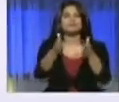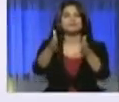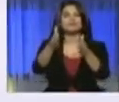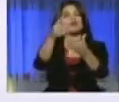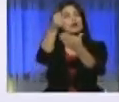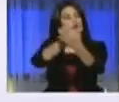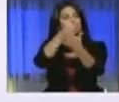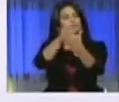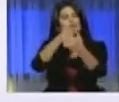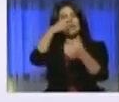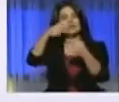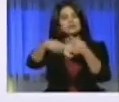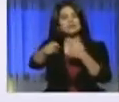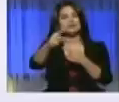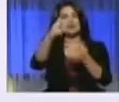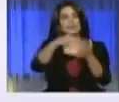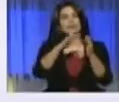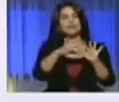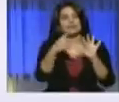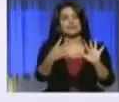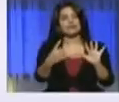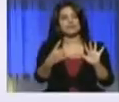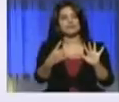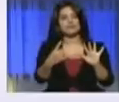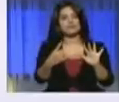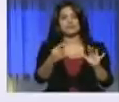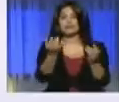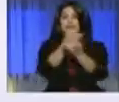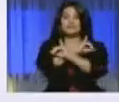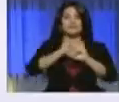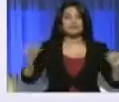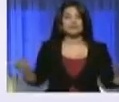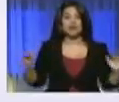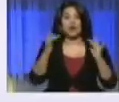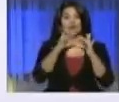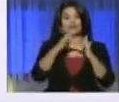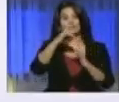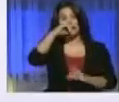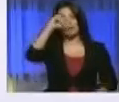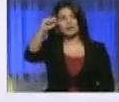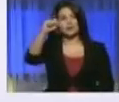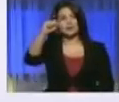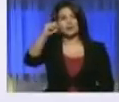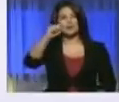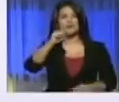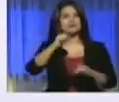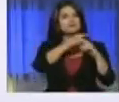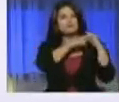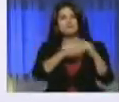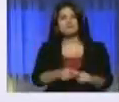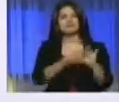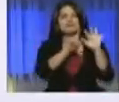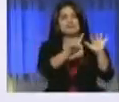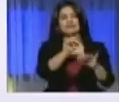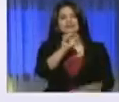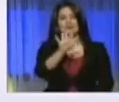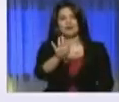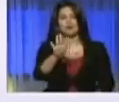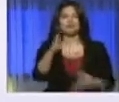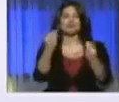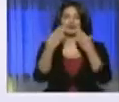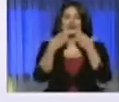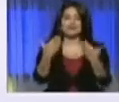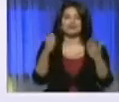de este año 2016. Ha culminado en contacto con Maduro número 64. Muchas gracias